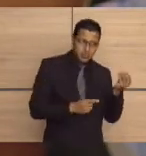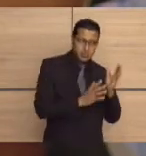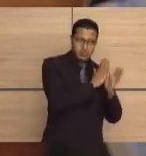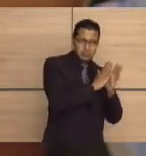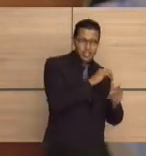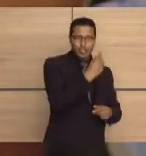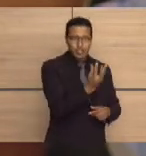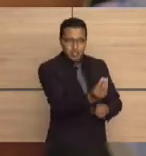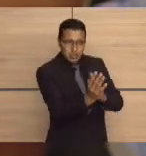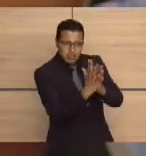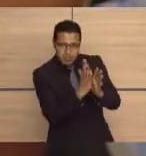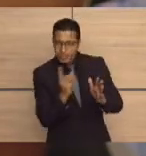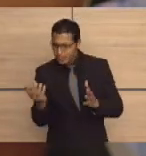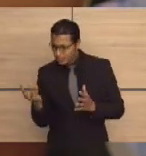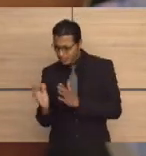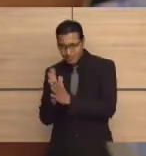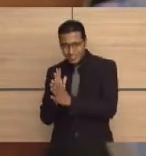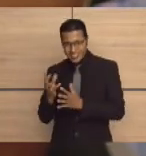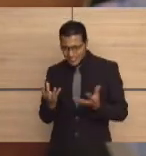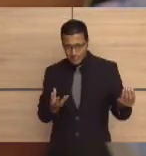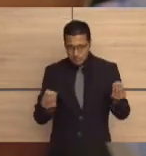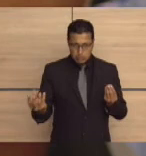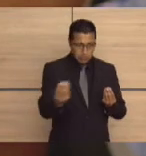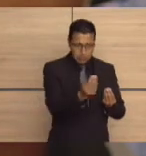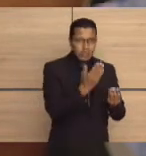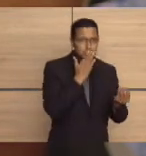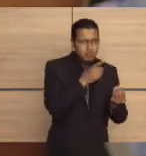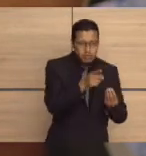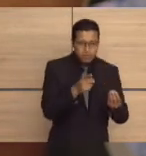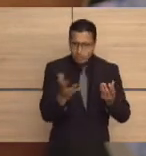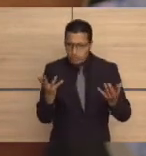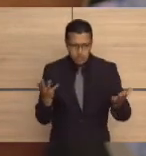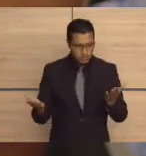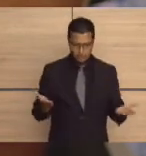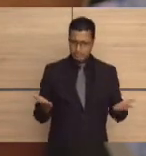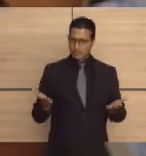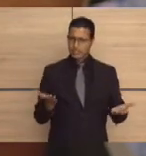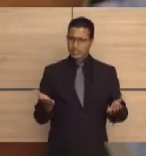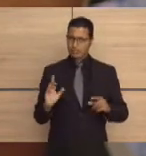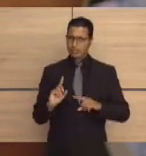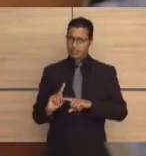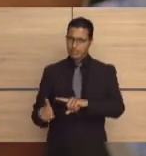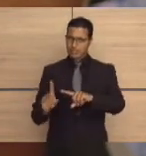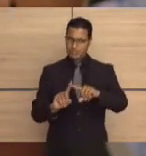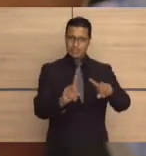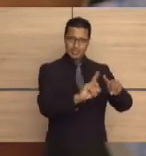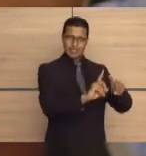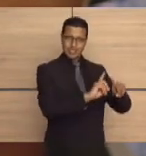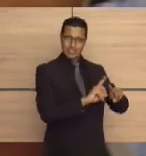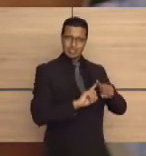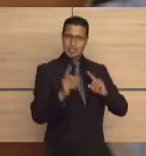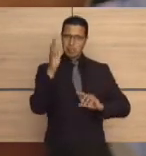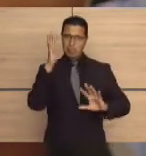Bichada o con los mitos de los Huitotos, y uno ve de qué manera se cifran territorios distintos,